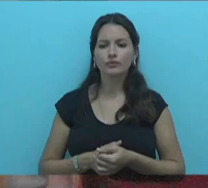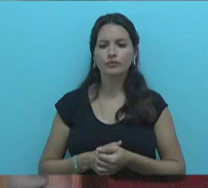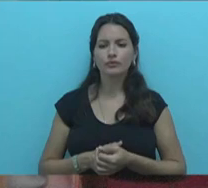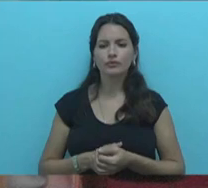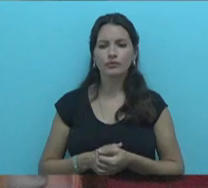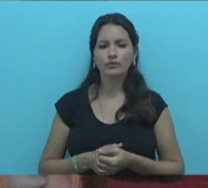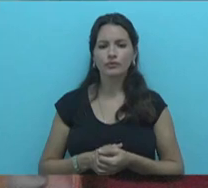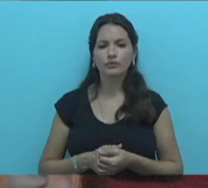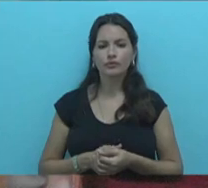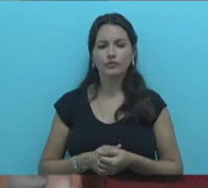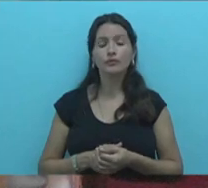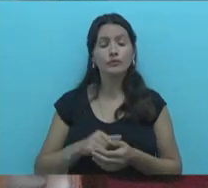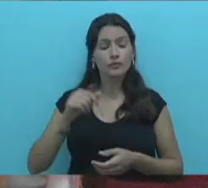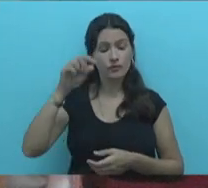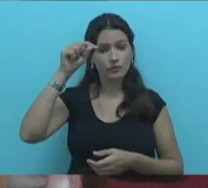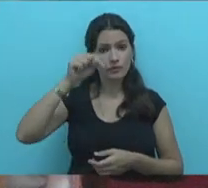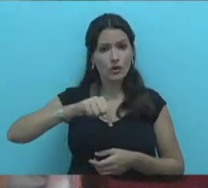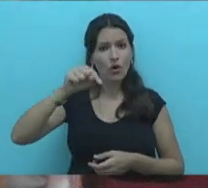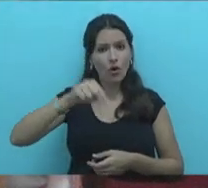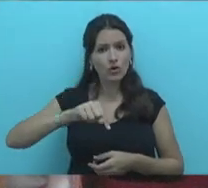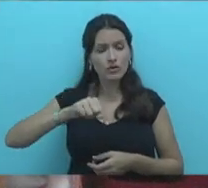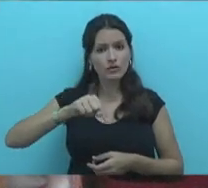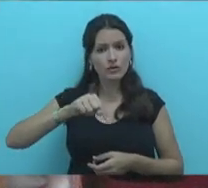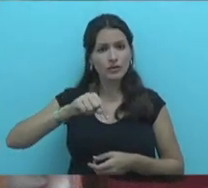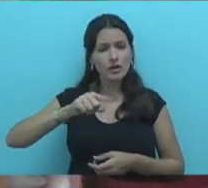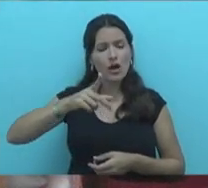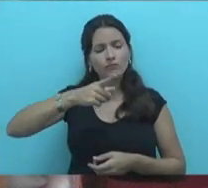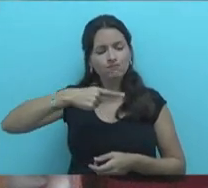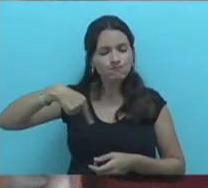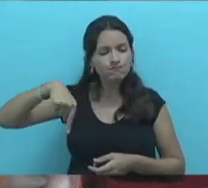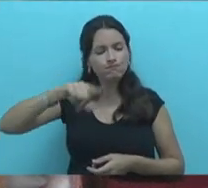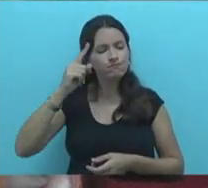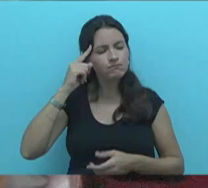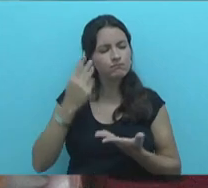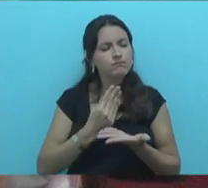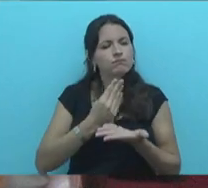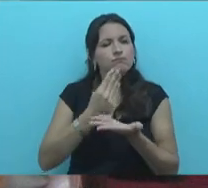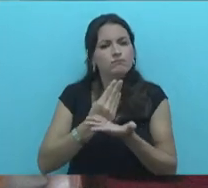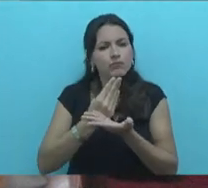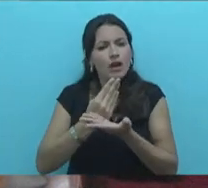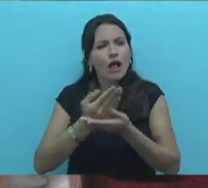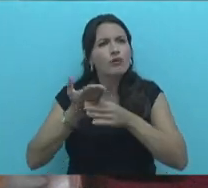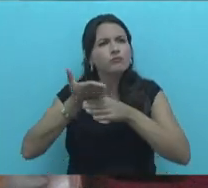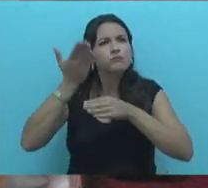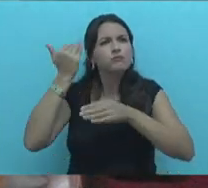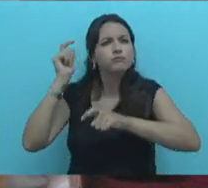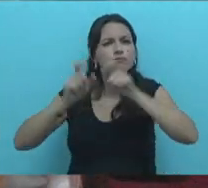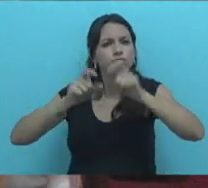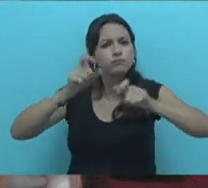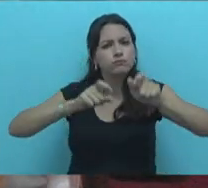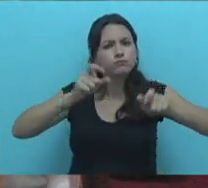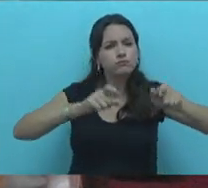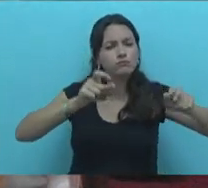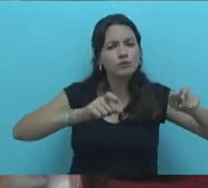lugar, tenemos que reivindicar a todos aquellos militantes de las distintas